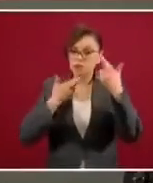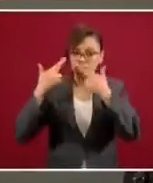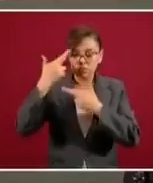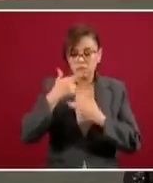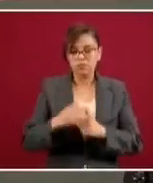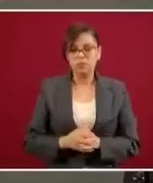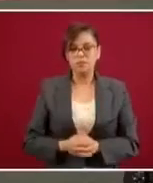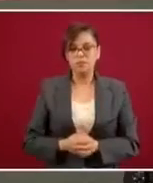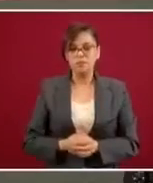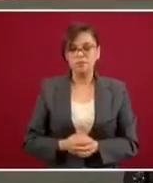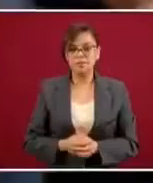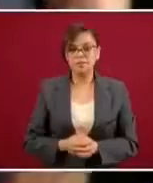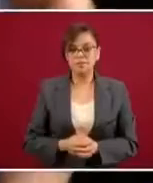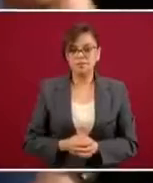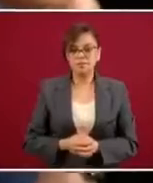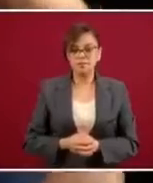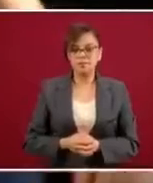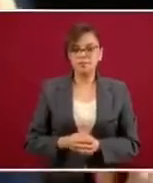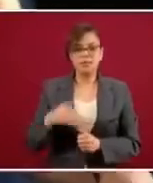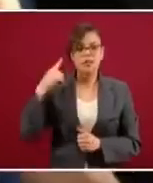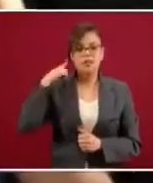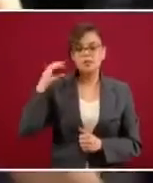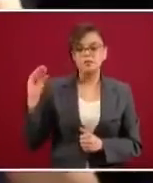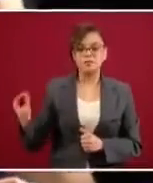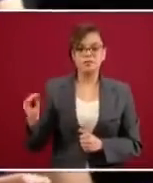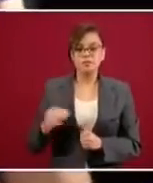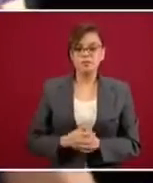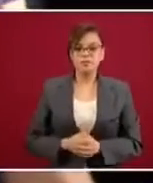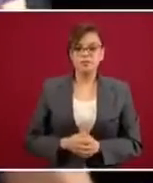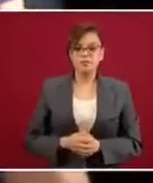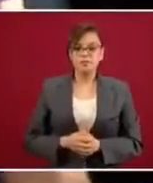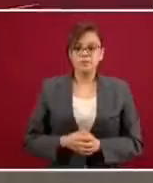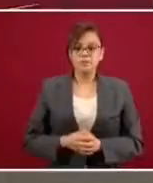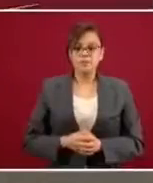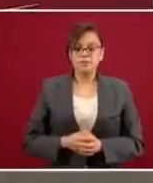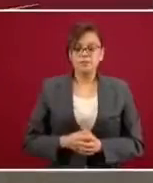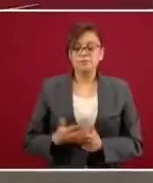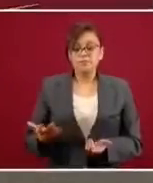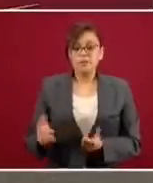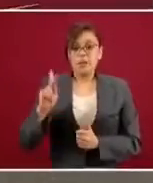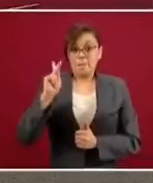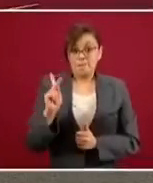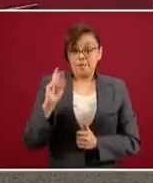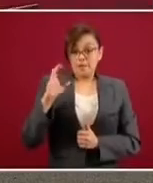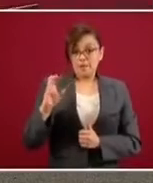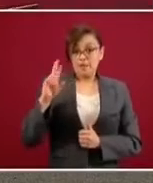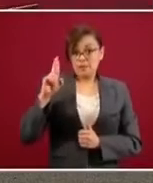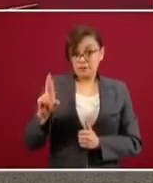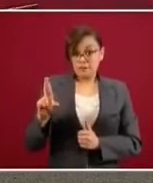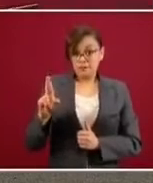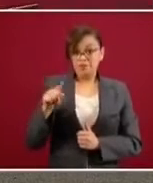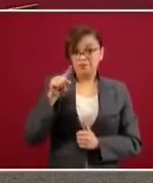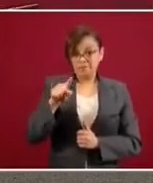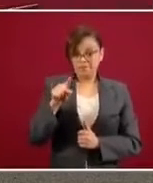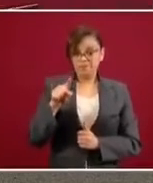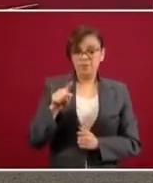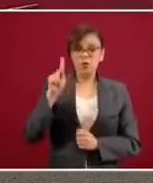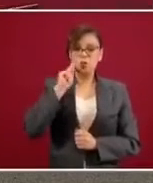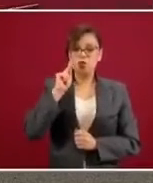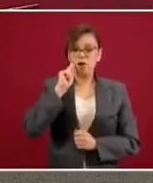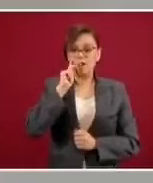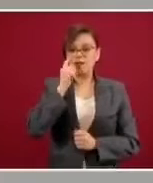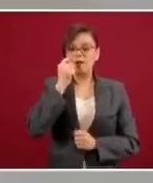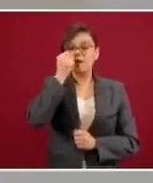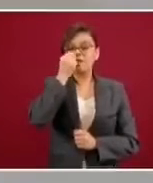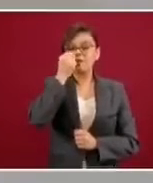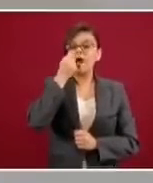¿se requiere otro estudio médico ya cuando estás en el hospital? La PCR, el diagnóstico por laboratorio,